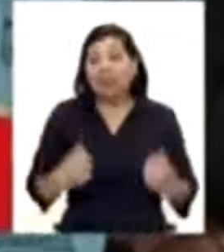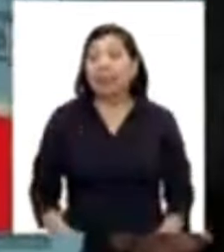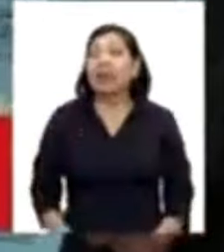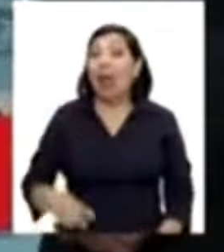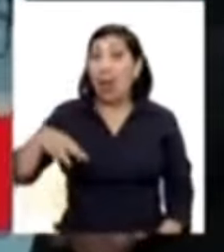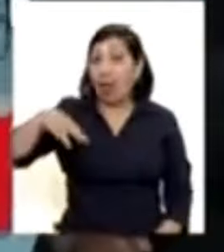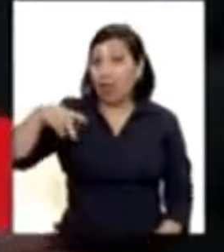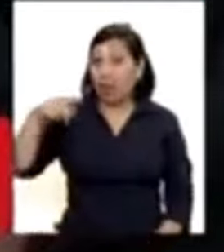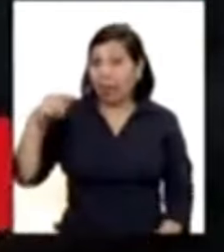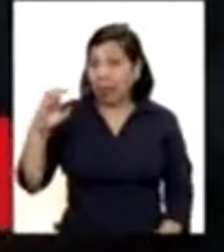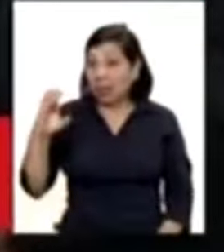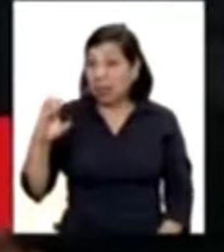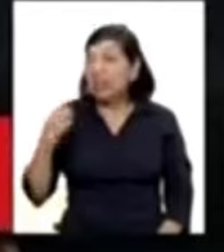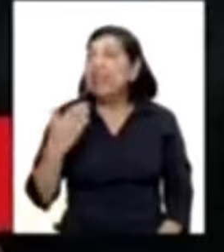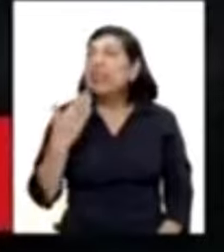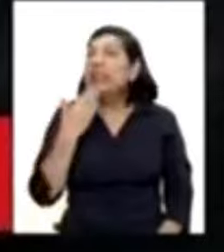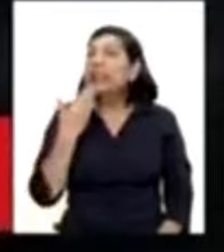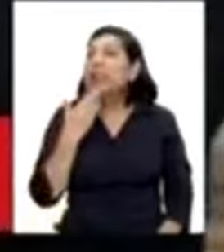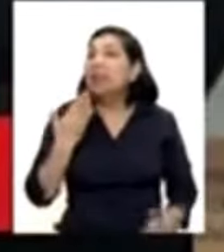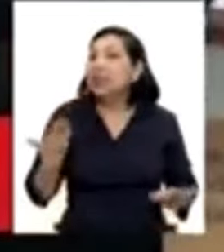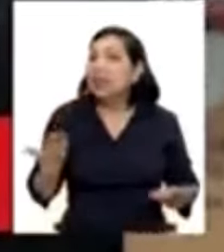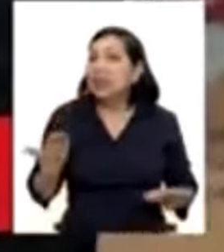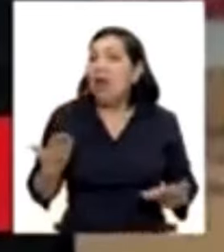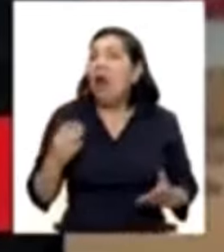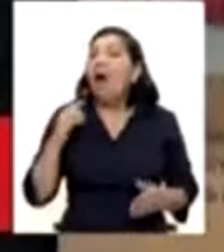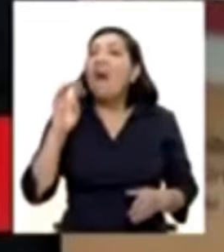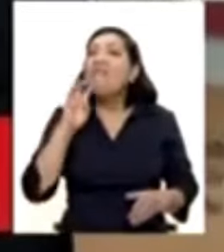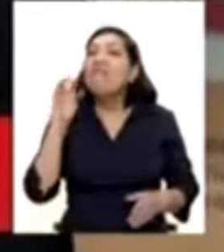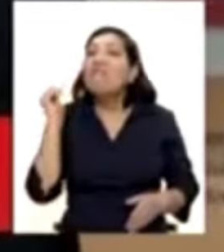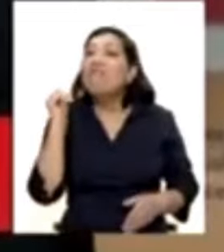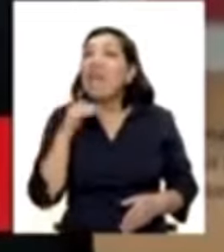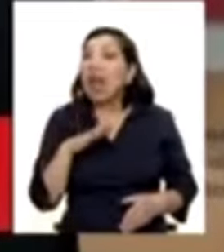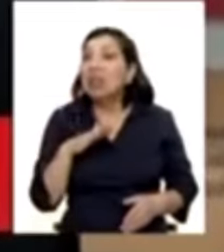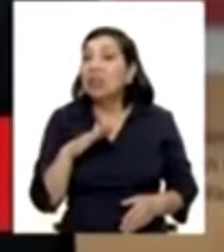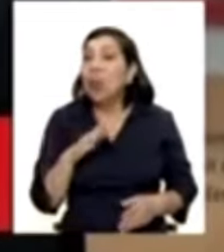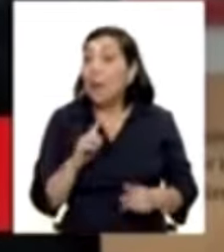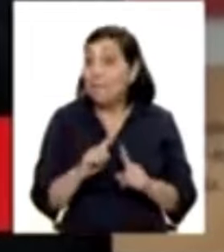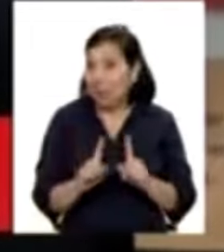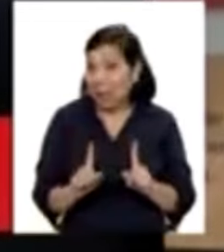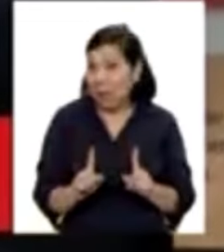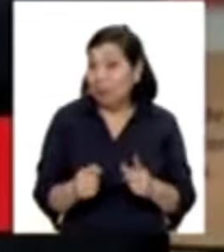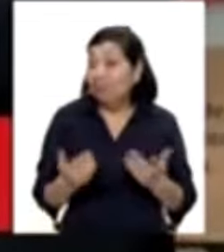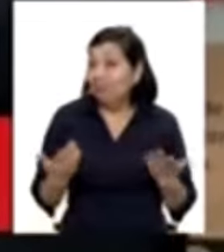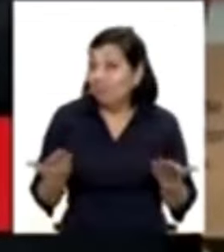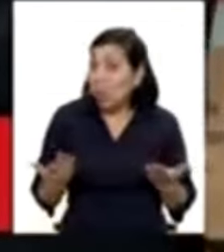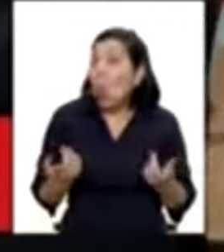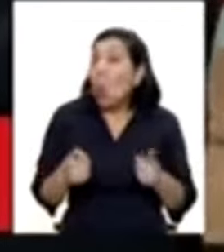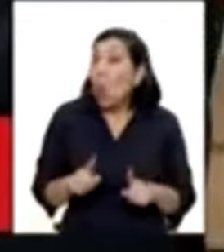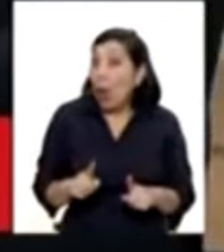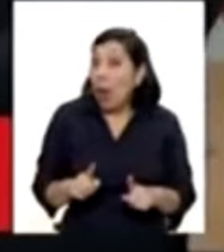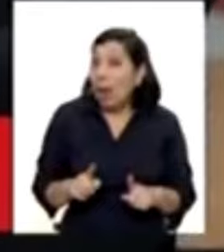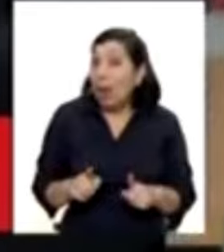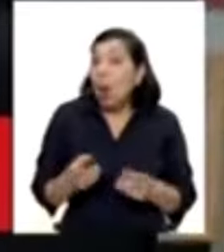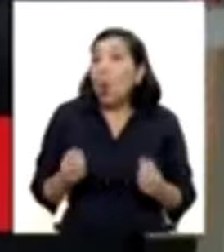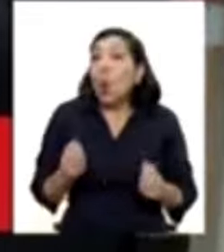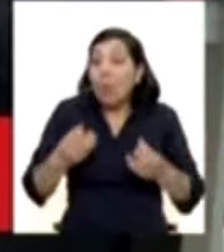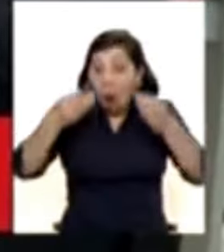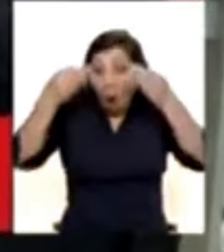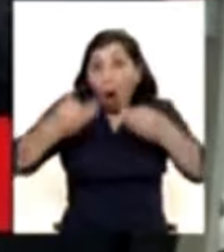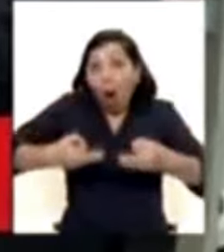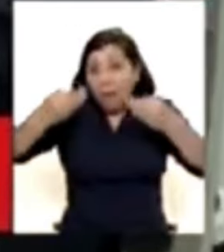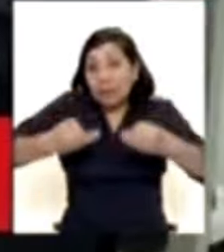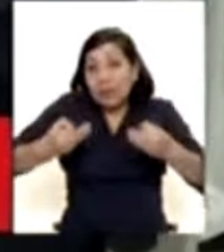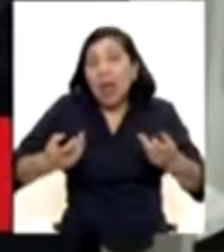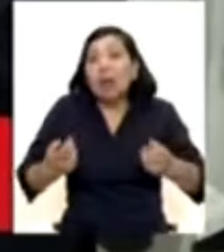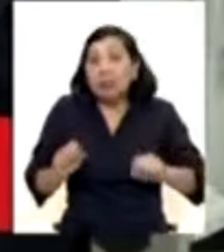Transportes y Comunicaciones, para poder conocer cuáles son las modalidades de estas estafas, pero sobre todo, cuáles son los canales